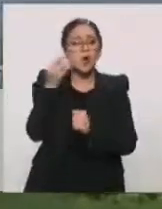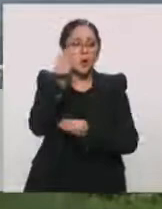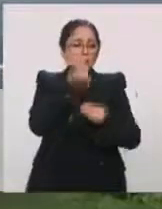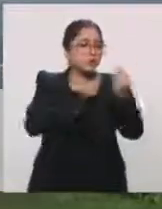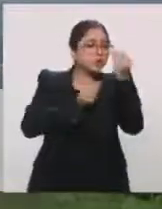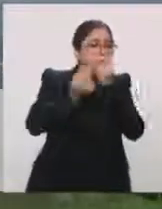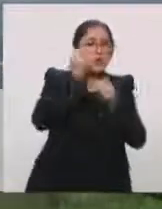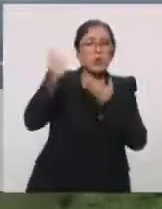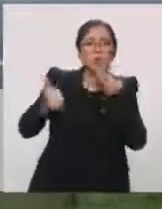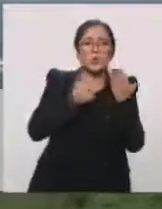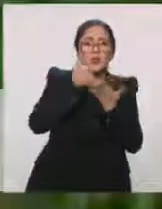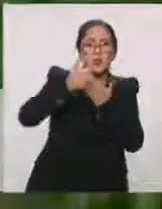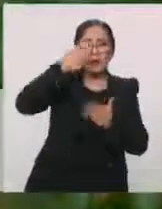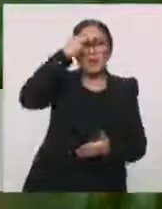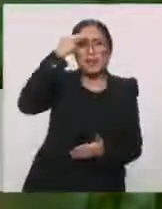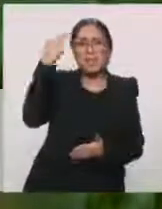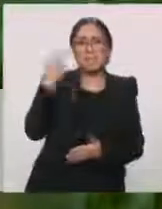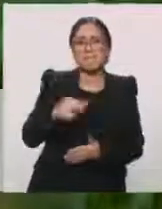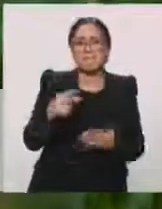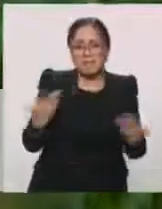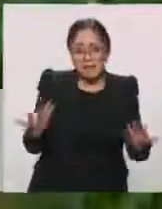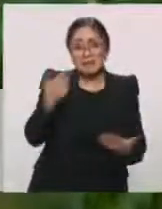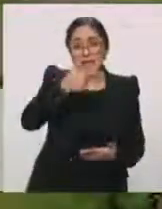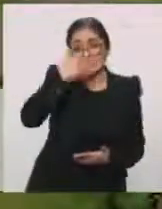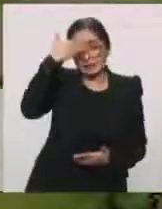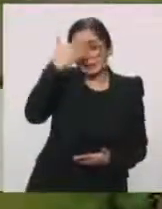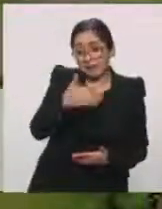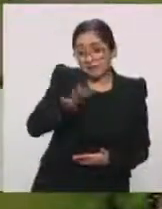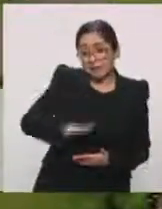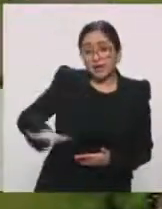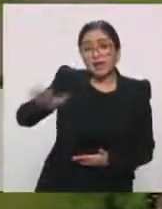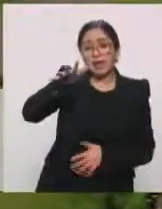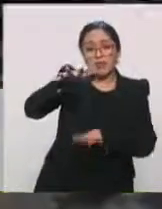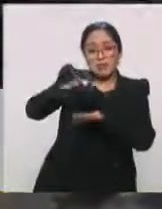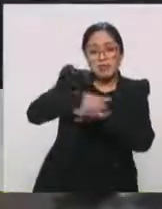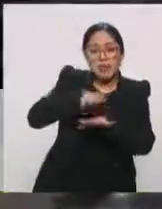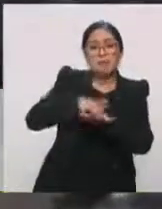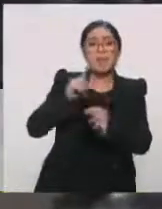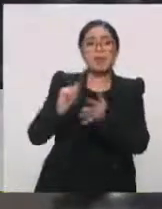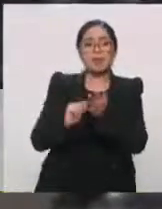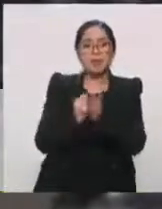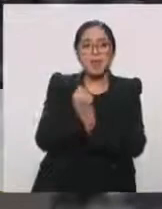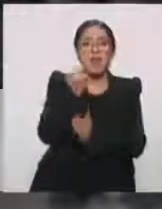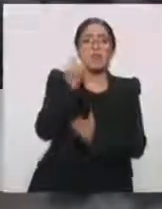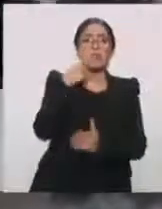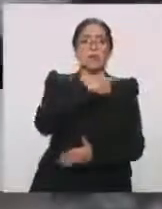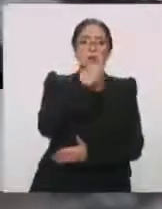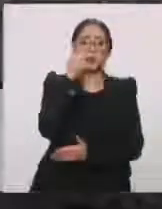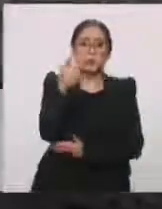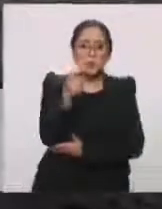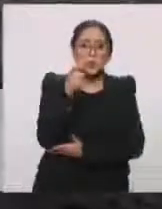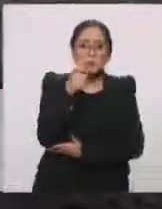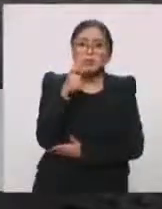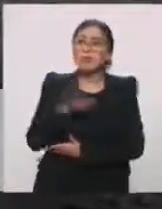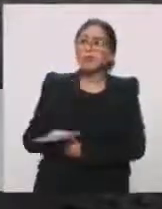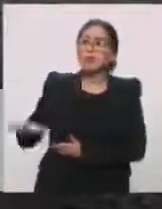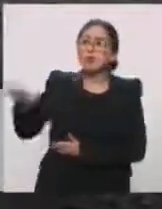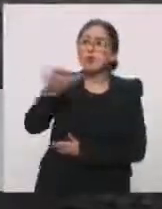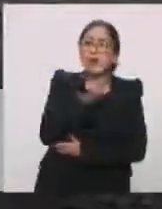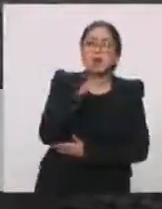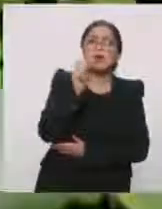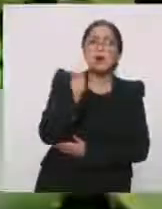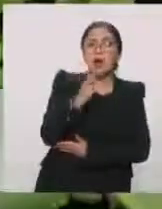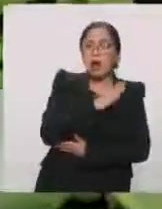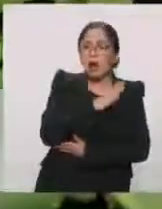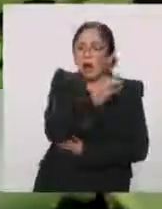México se está en estas zonas rurales, ¿no? De Tlalpan, Tláhuac, Xochimilco, etcétera. Entonces nos